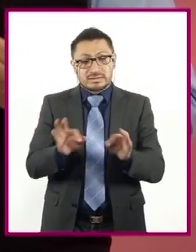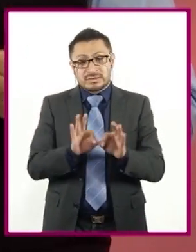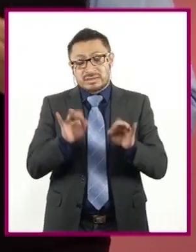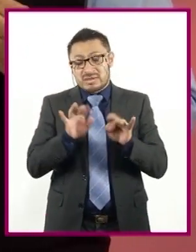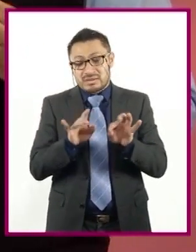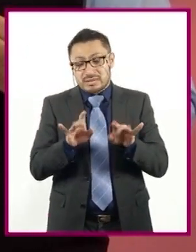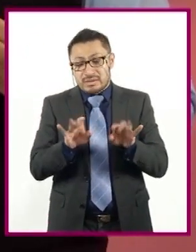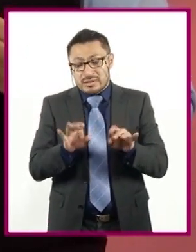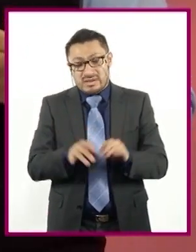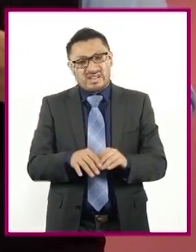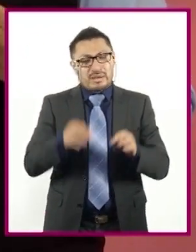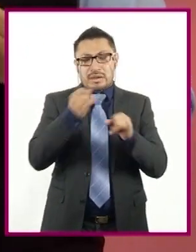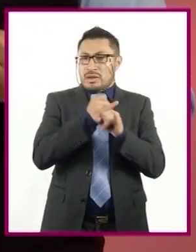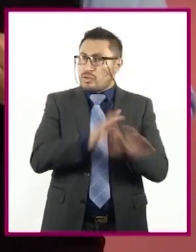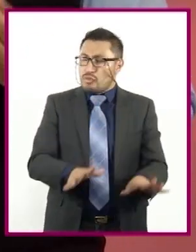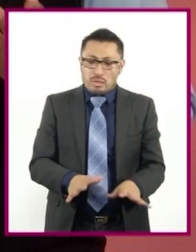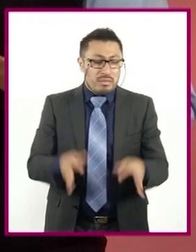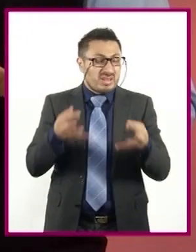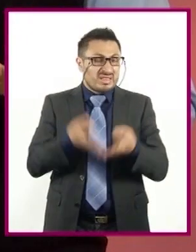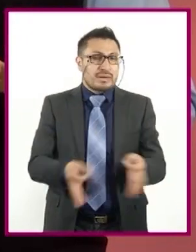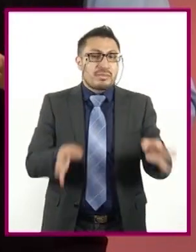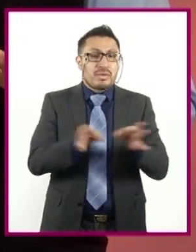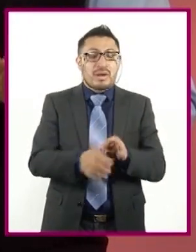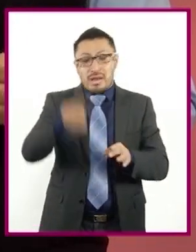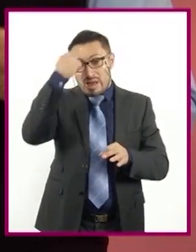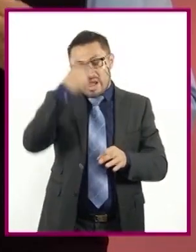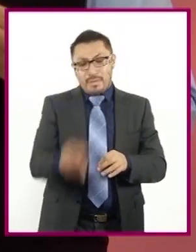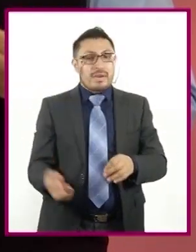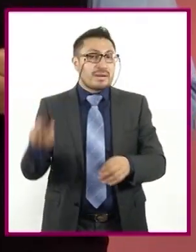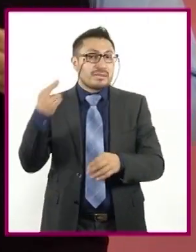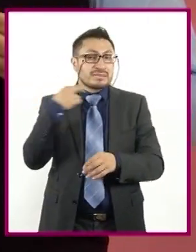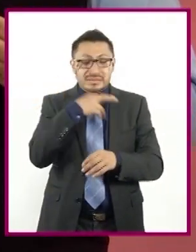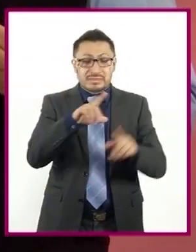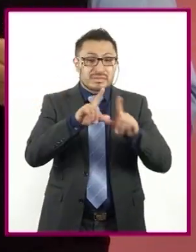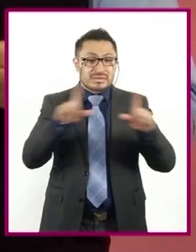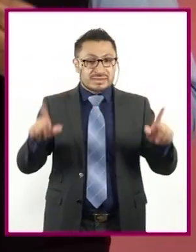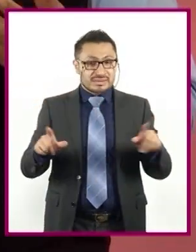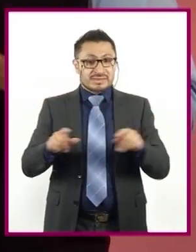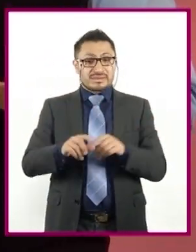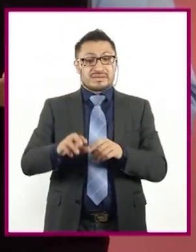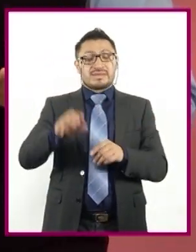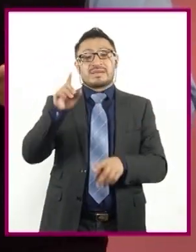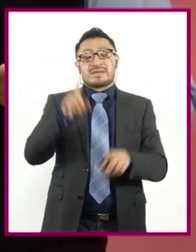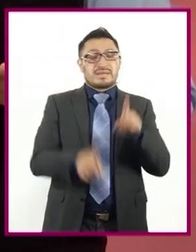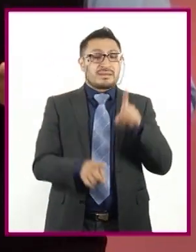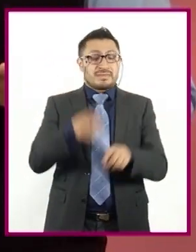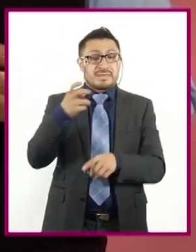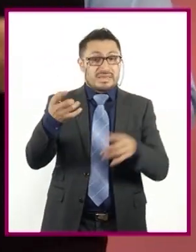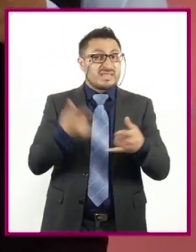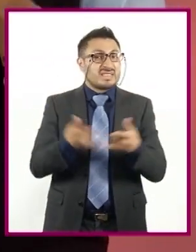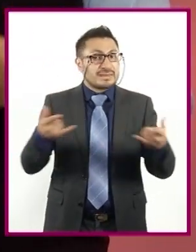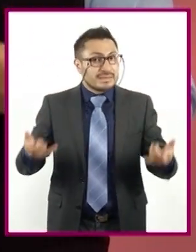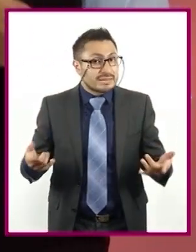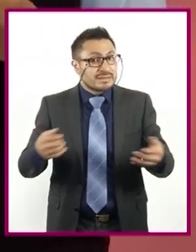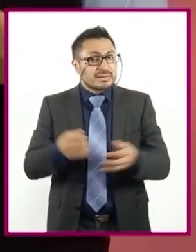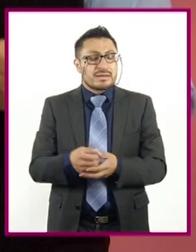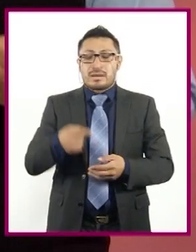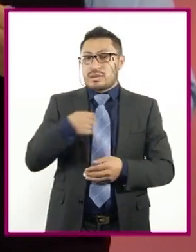la información más relevante para tenerla a la mano. De acuerdo con las historias anteriores,